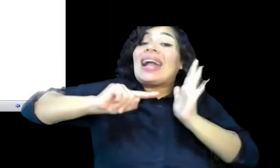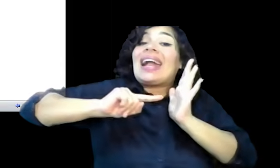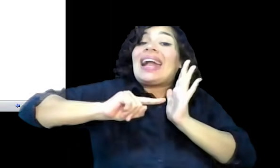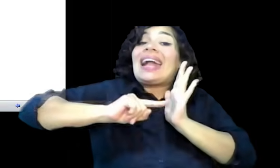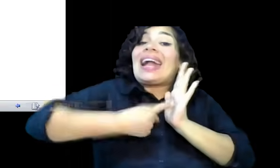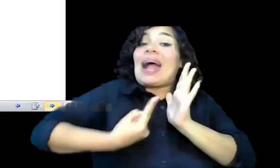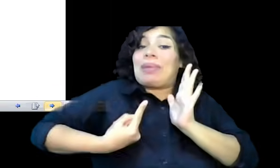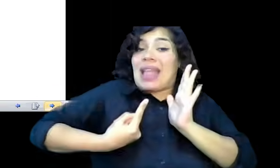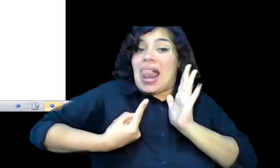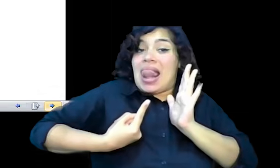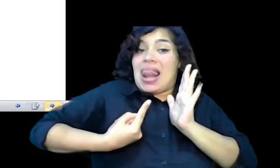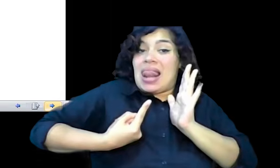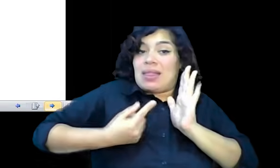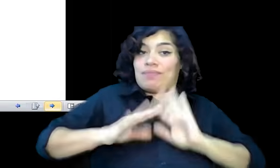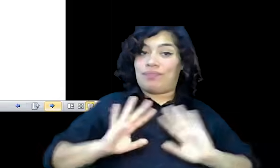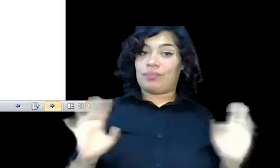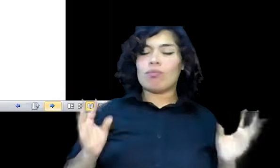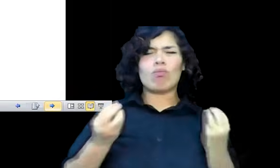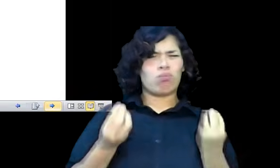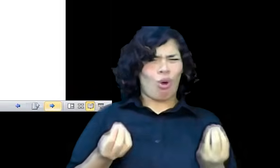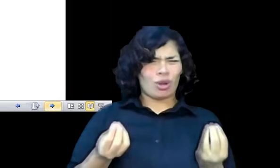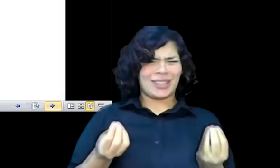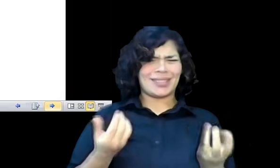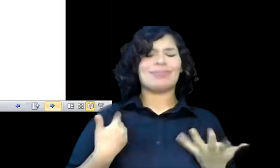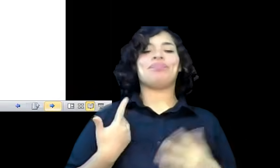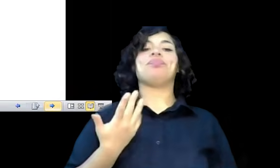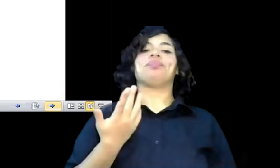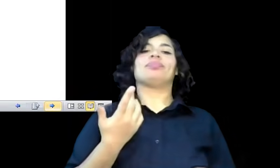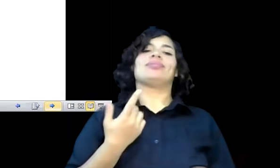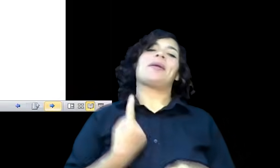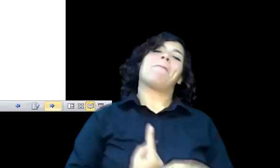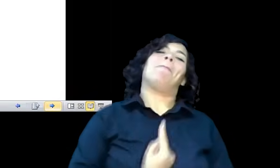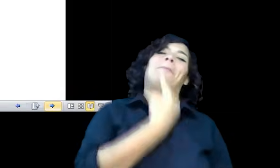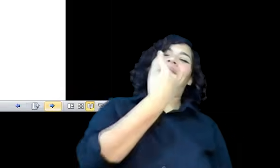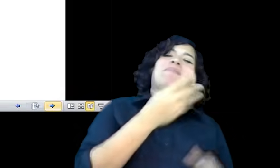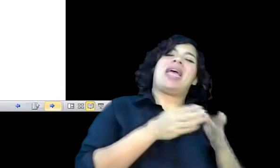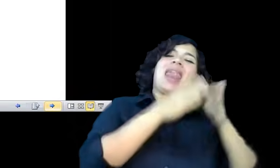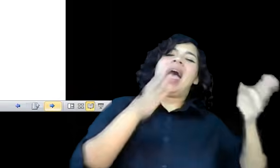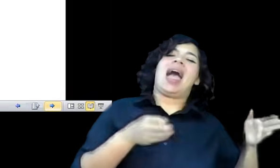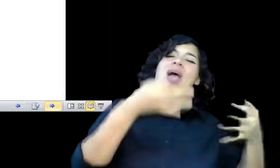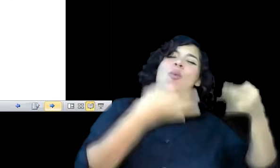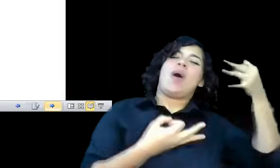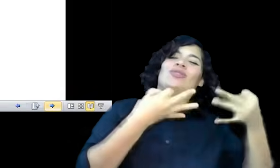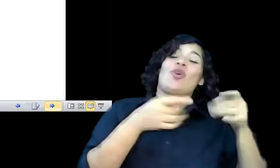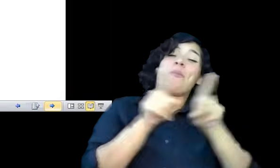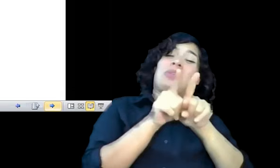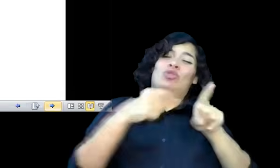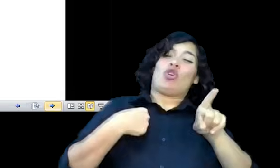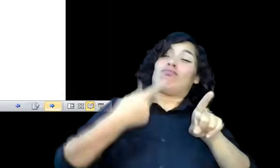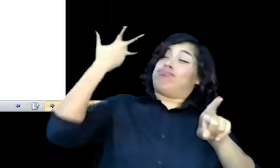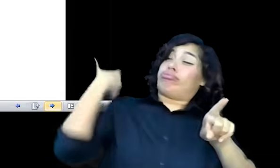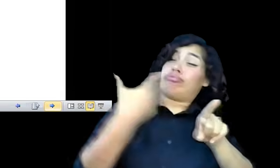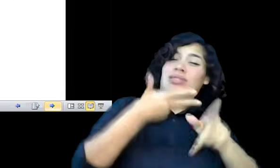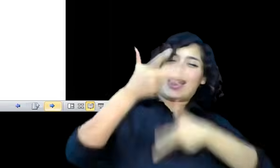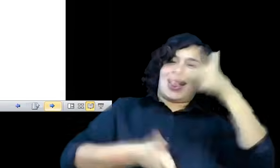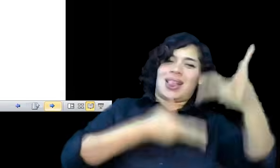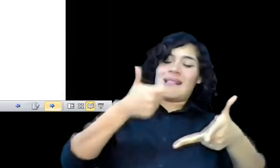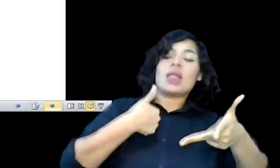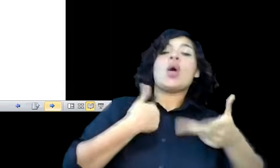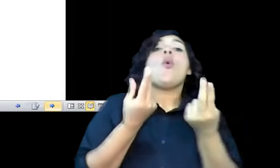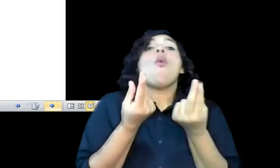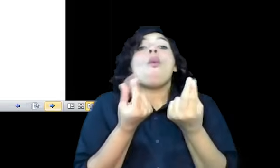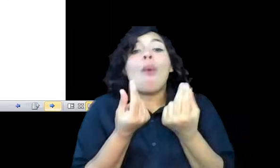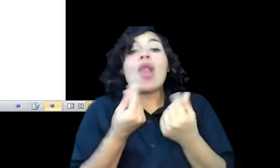qué? Porque, o sea, la primer parte de evaluación es como dije hasta ahora, ¿sí? Valor